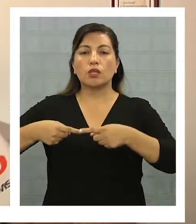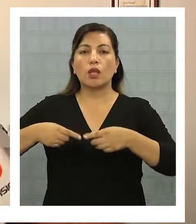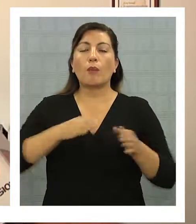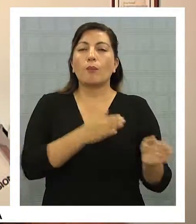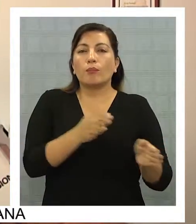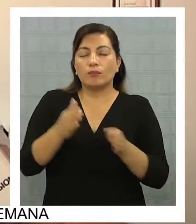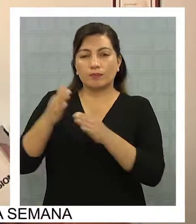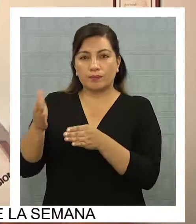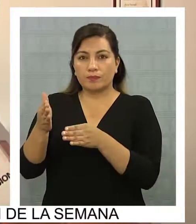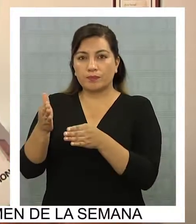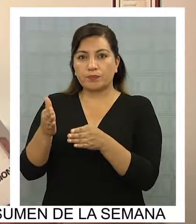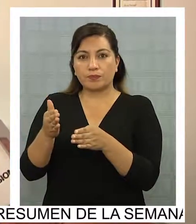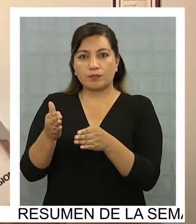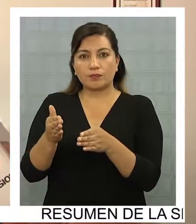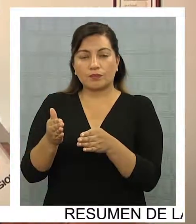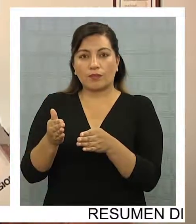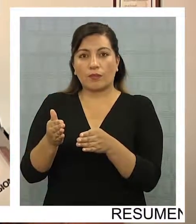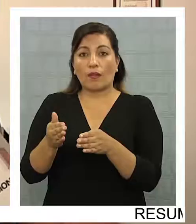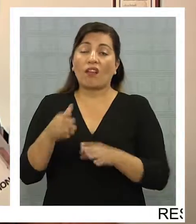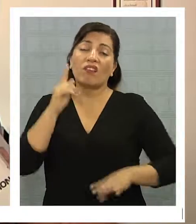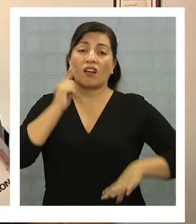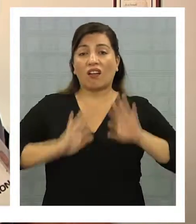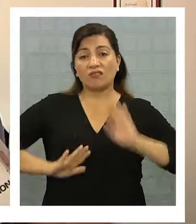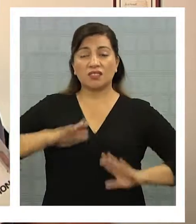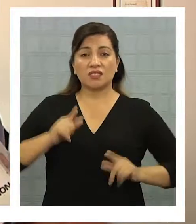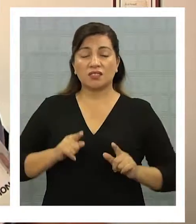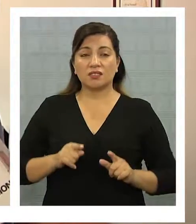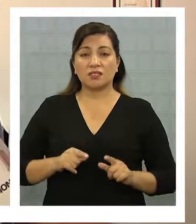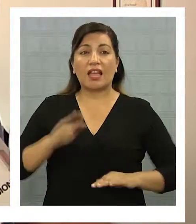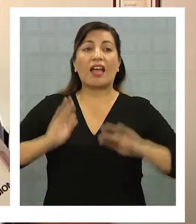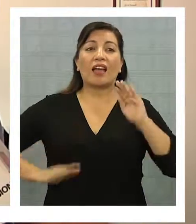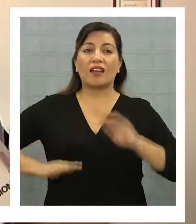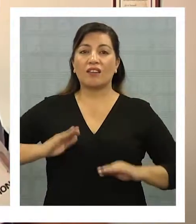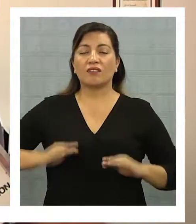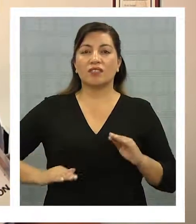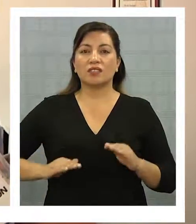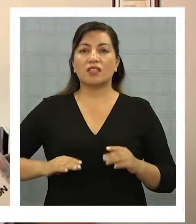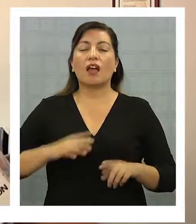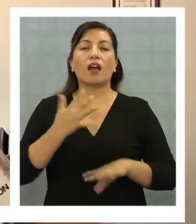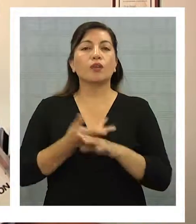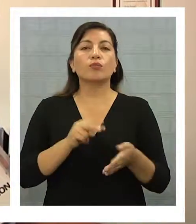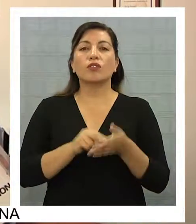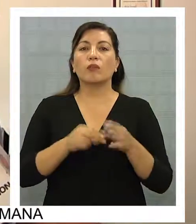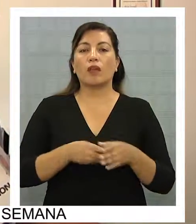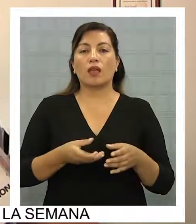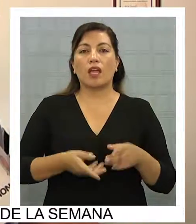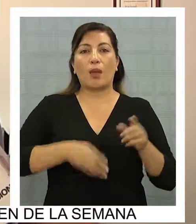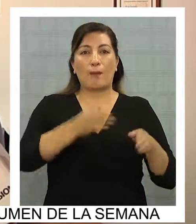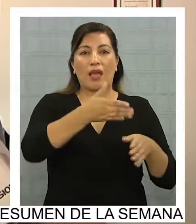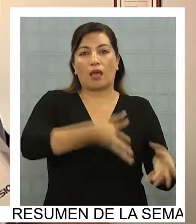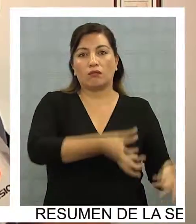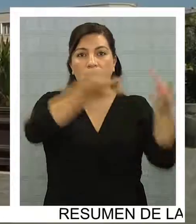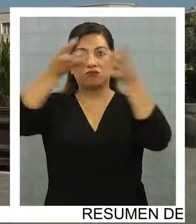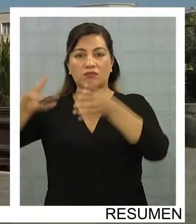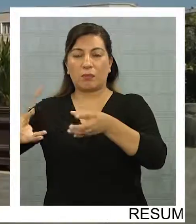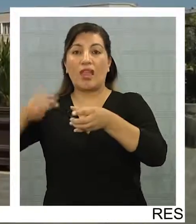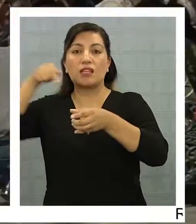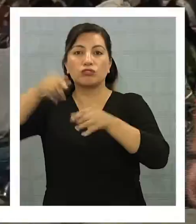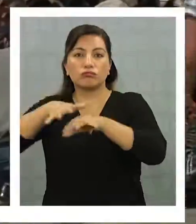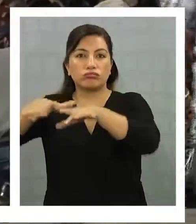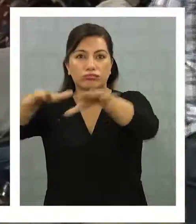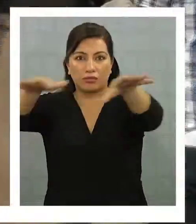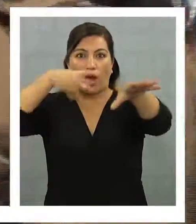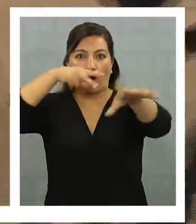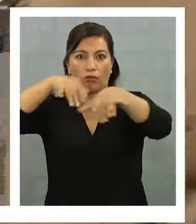procesamientos de repente se producen ciertos trasvasajes y eso provoca ciertas emanaciones. A